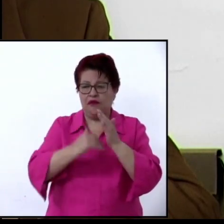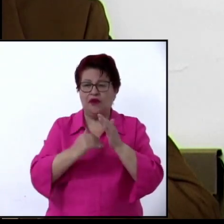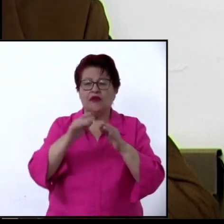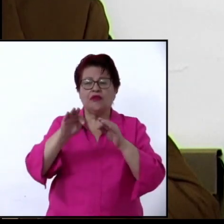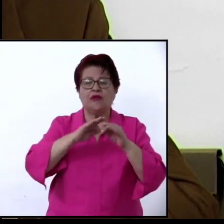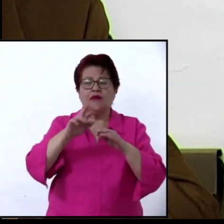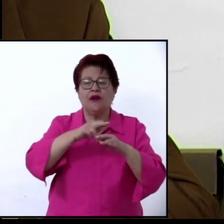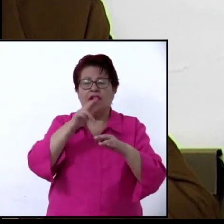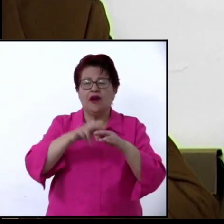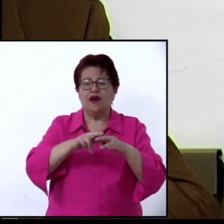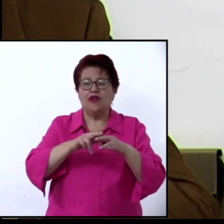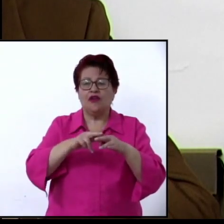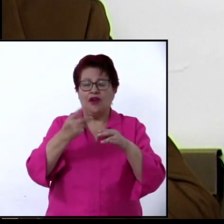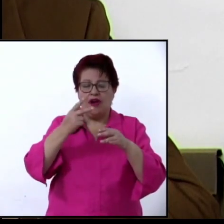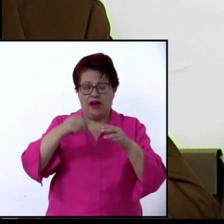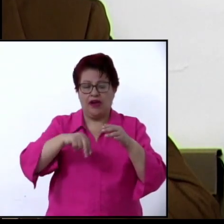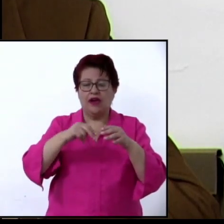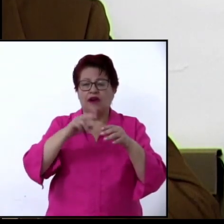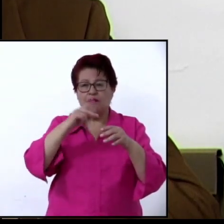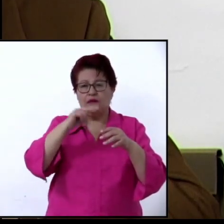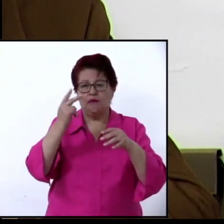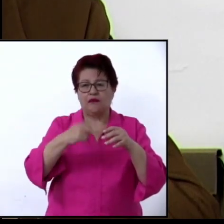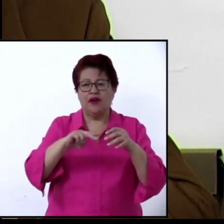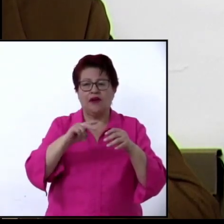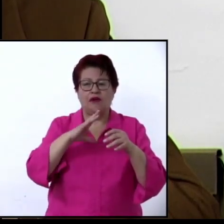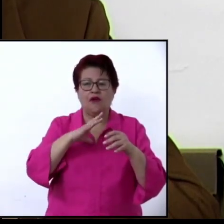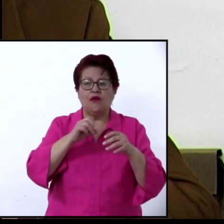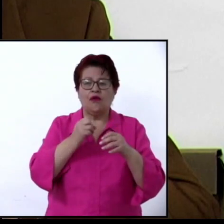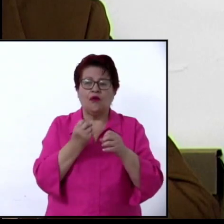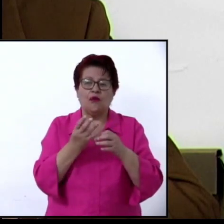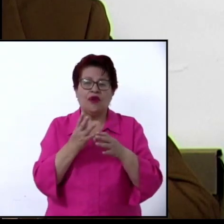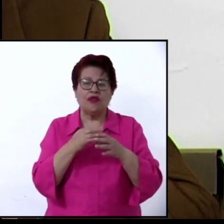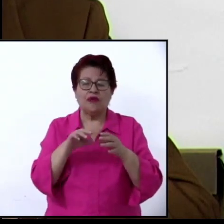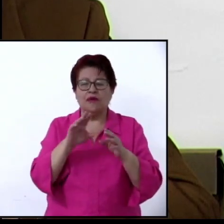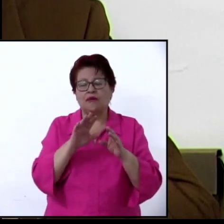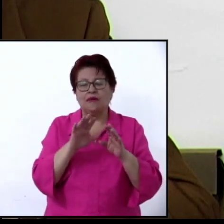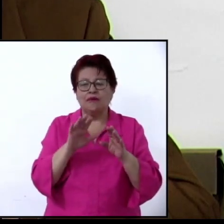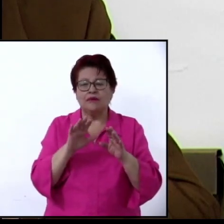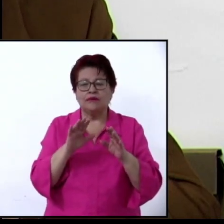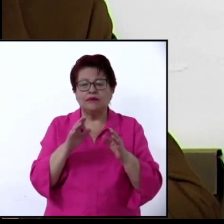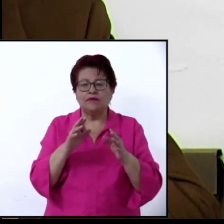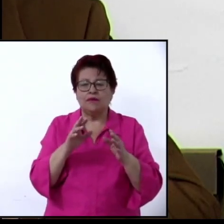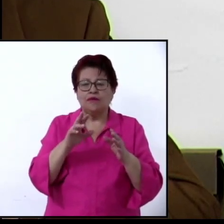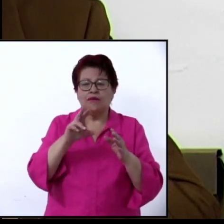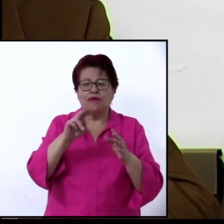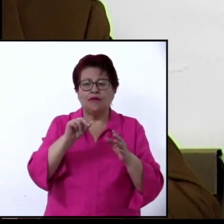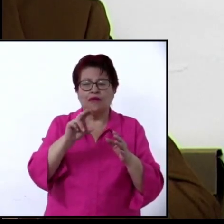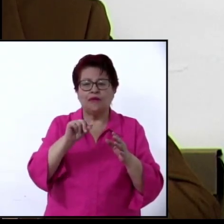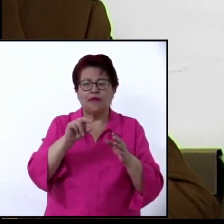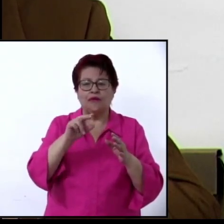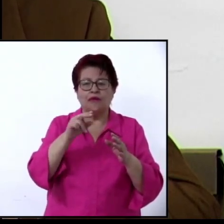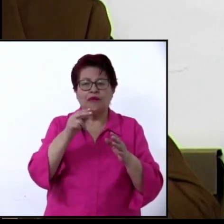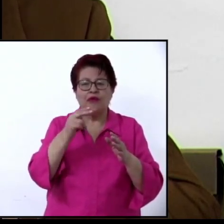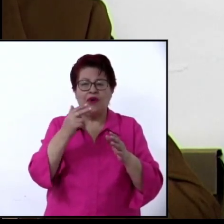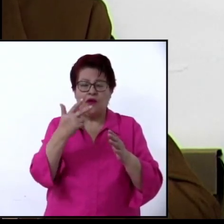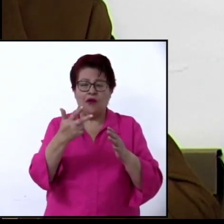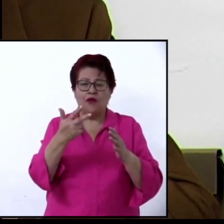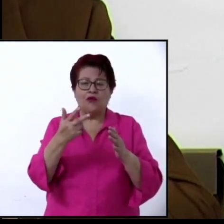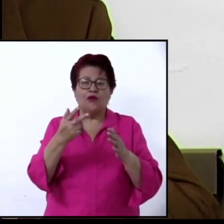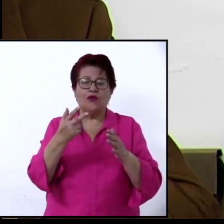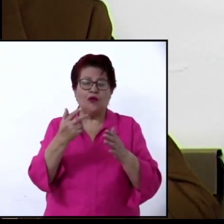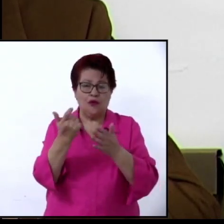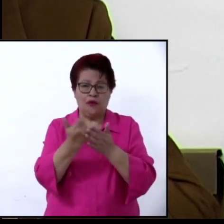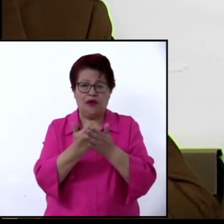personas trabajadoras de nuestro país era tan solo de 88 pesos